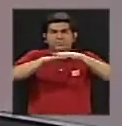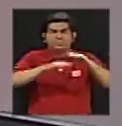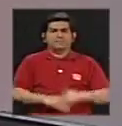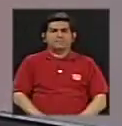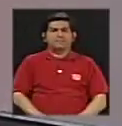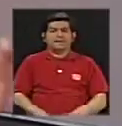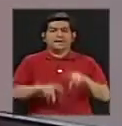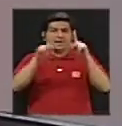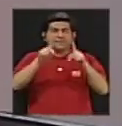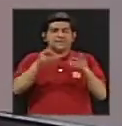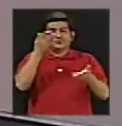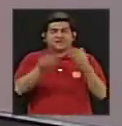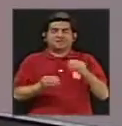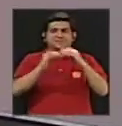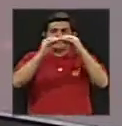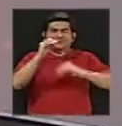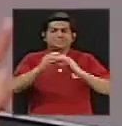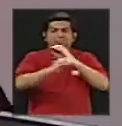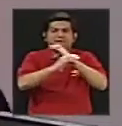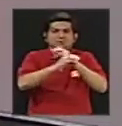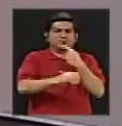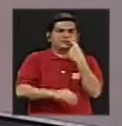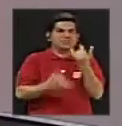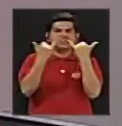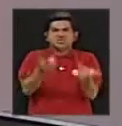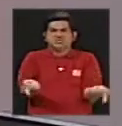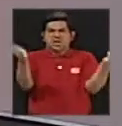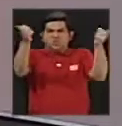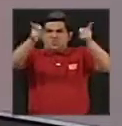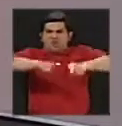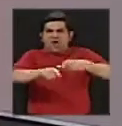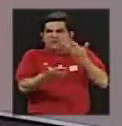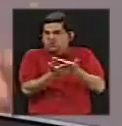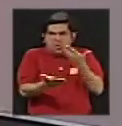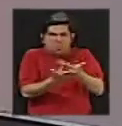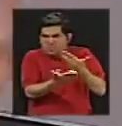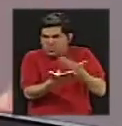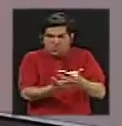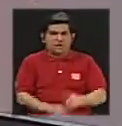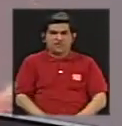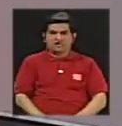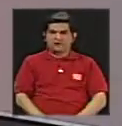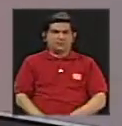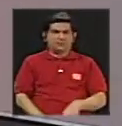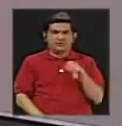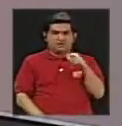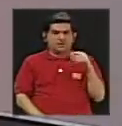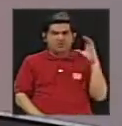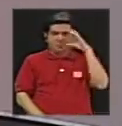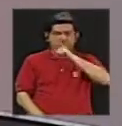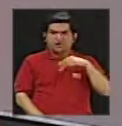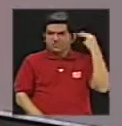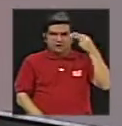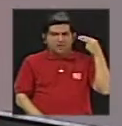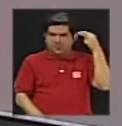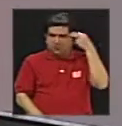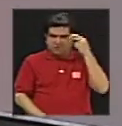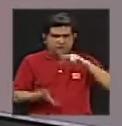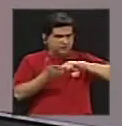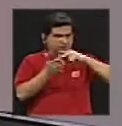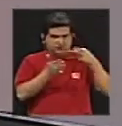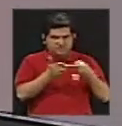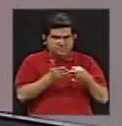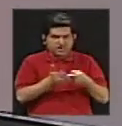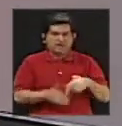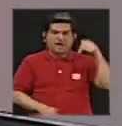los comentaristas menos prudentes, como si fueran hechos confirmados y no hipótesis, o ¿verdad? Lo